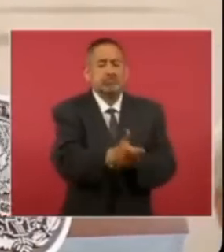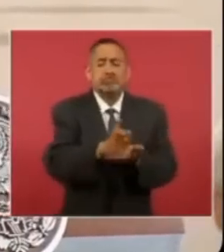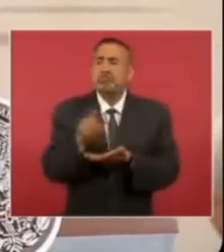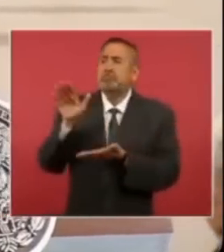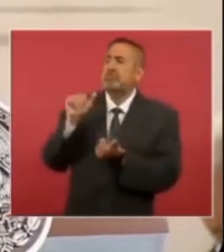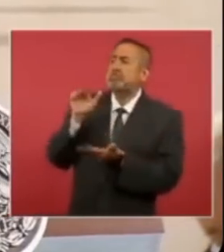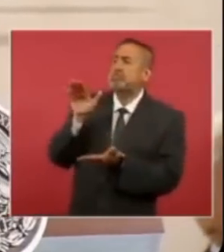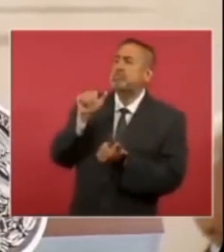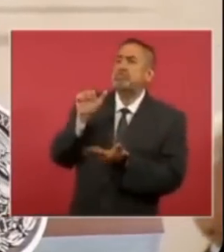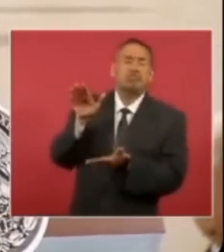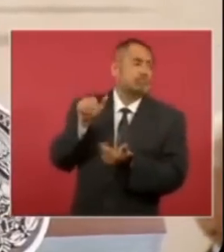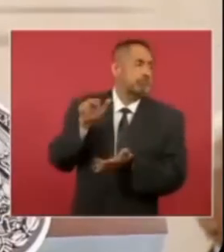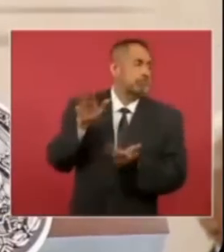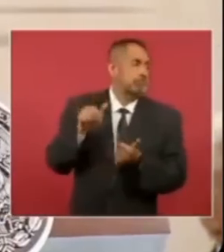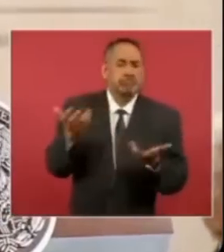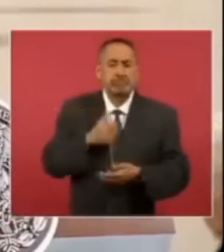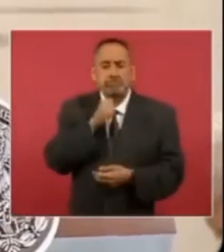y bueno para nada.